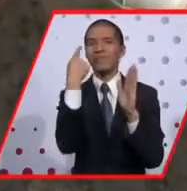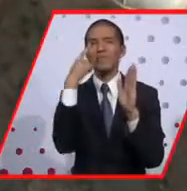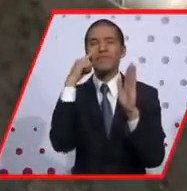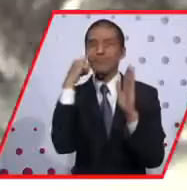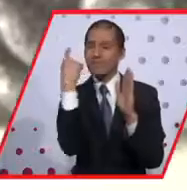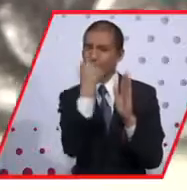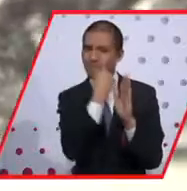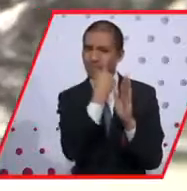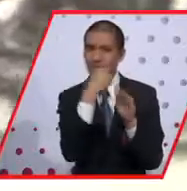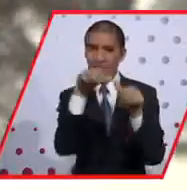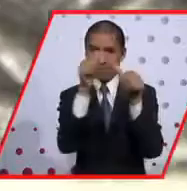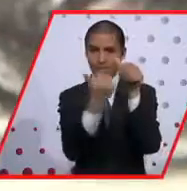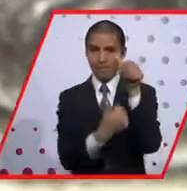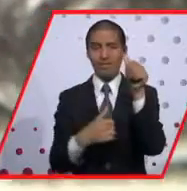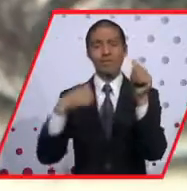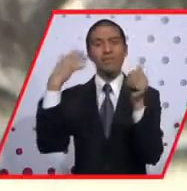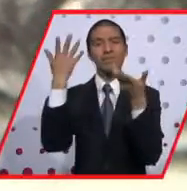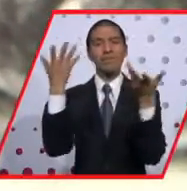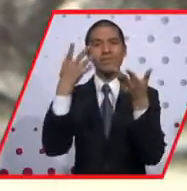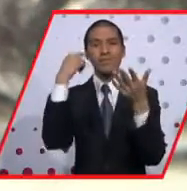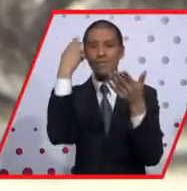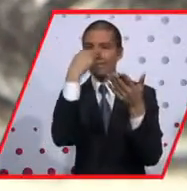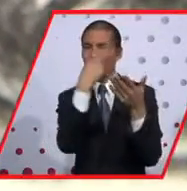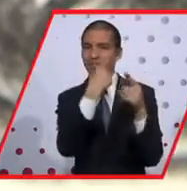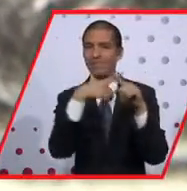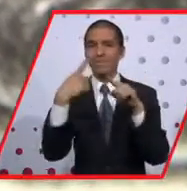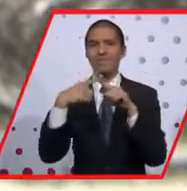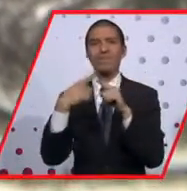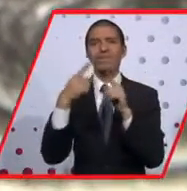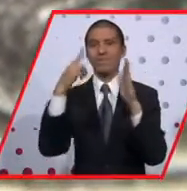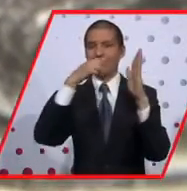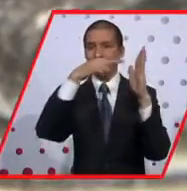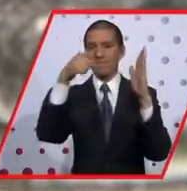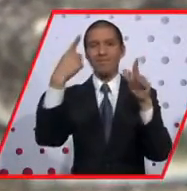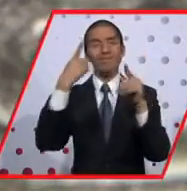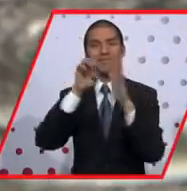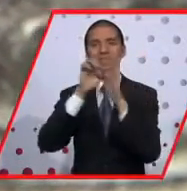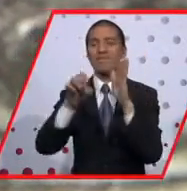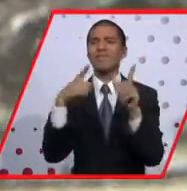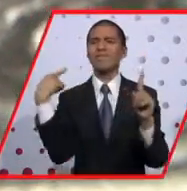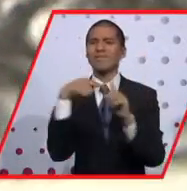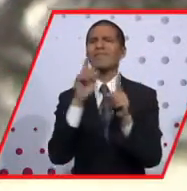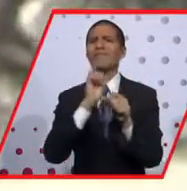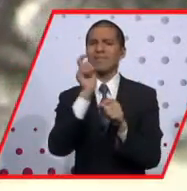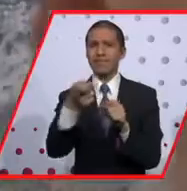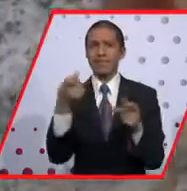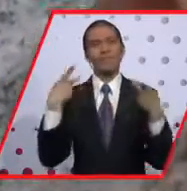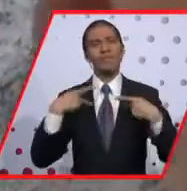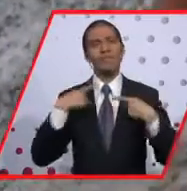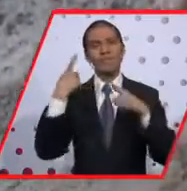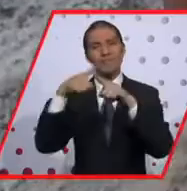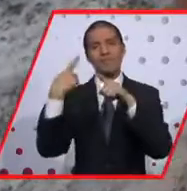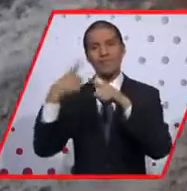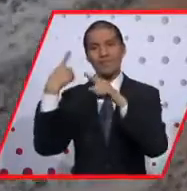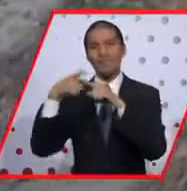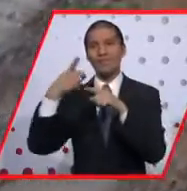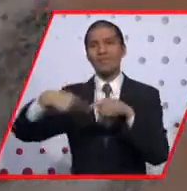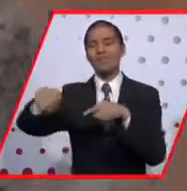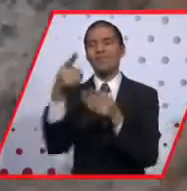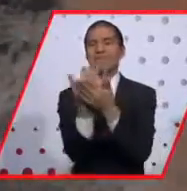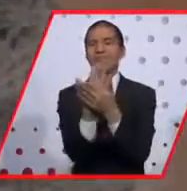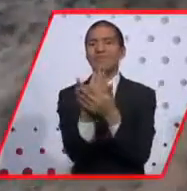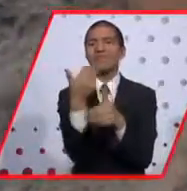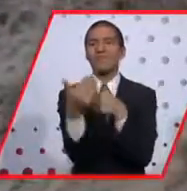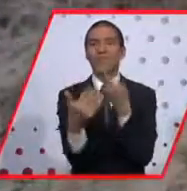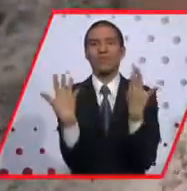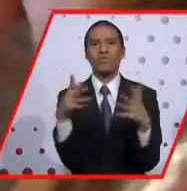mirada. En el arte de retratar suelen ocurrir curiosas situaciones. La principal es que la mayoría de los clientes espera un